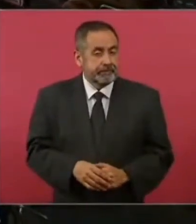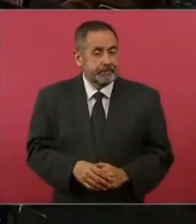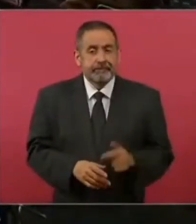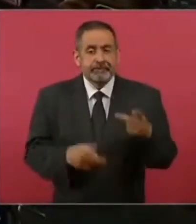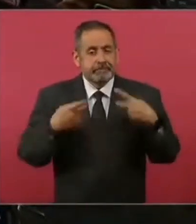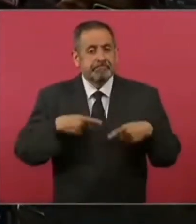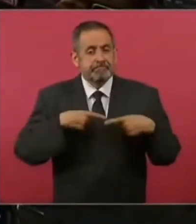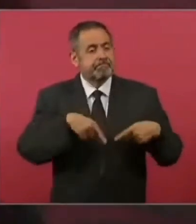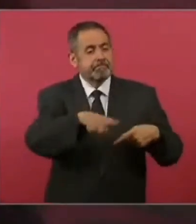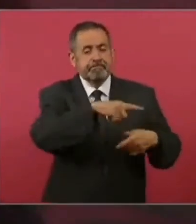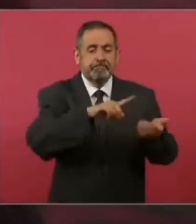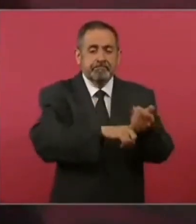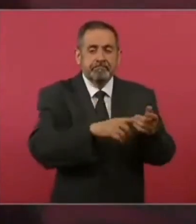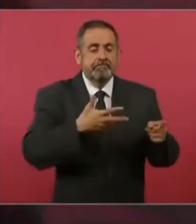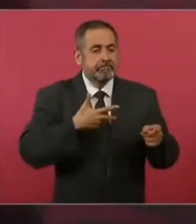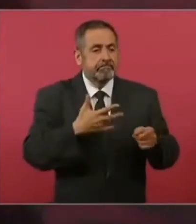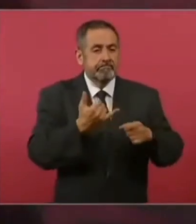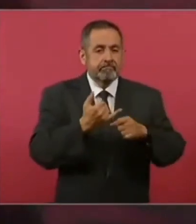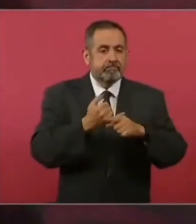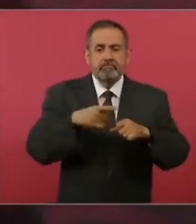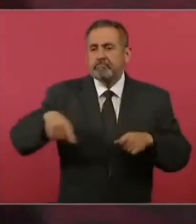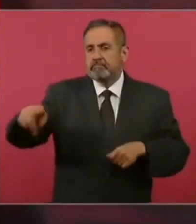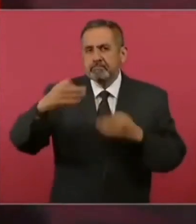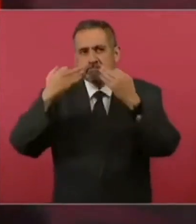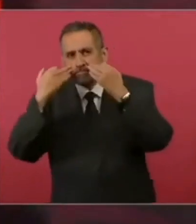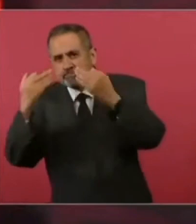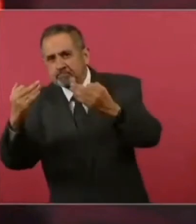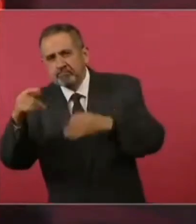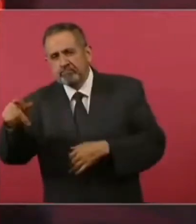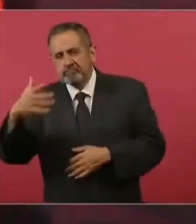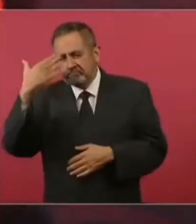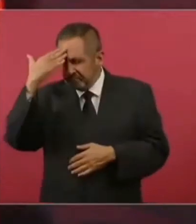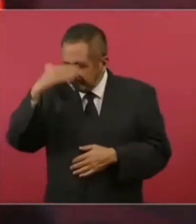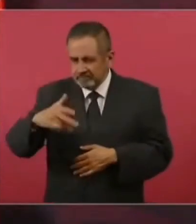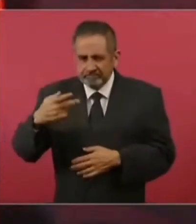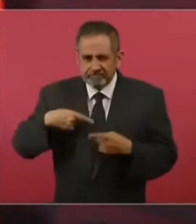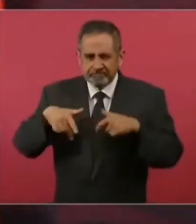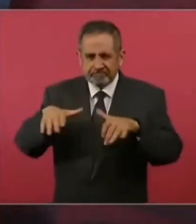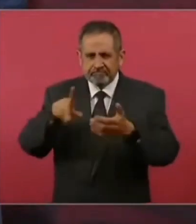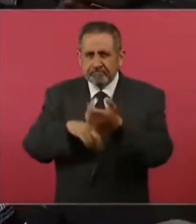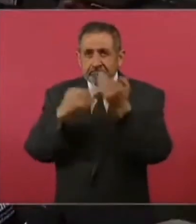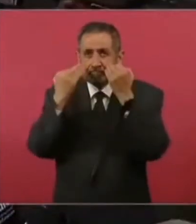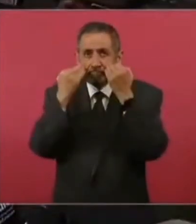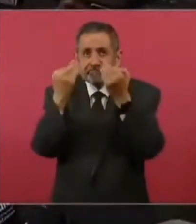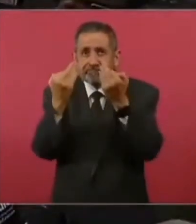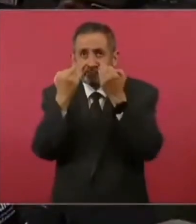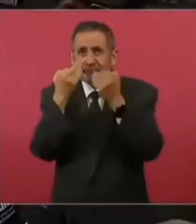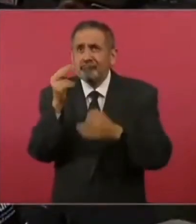la gente tiene otra información, tiene otros datos, es lo que está viendo,